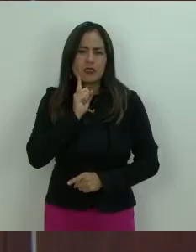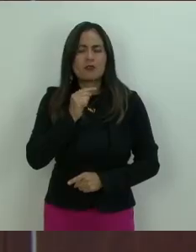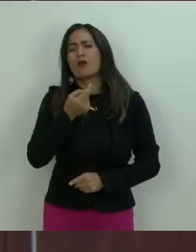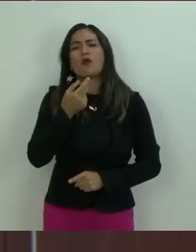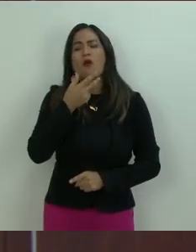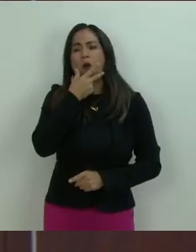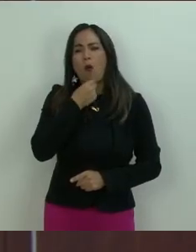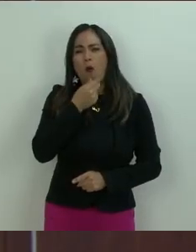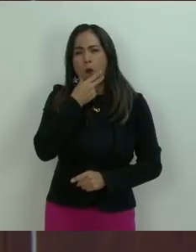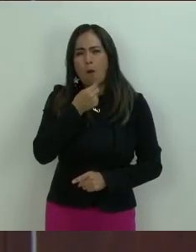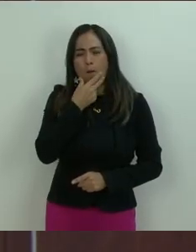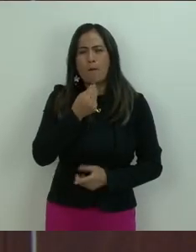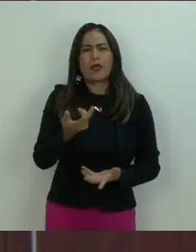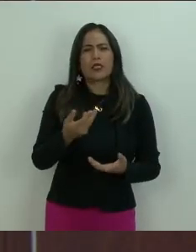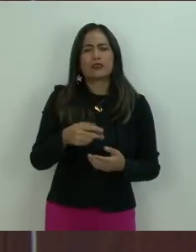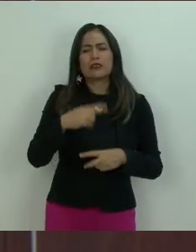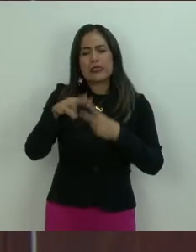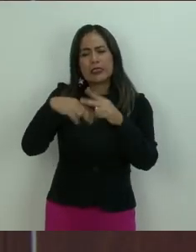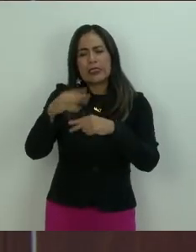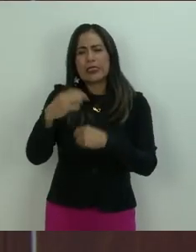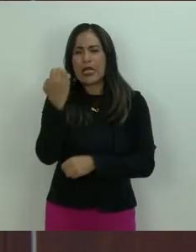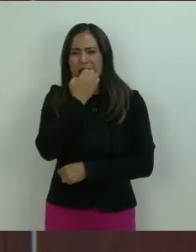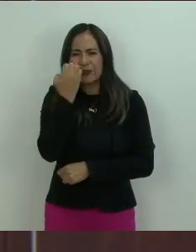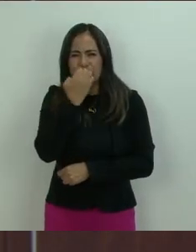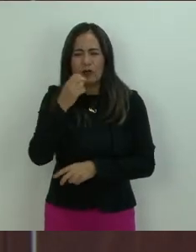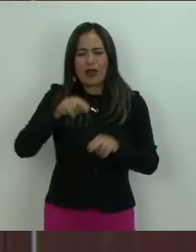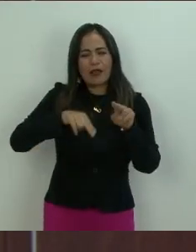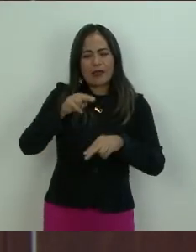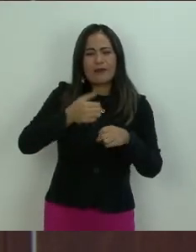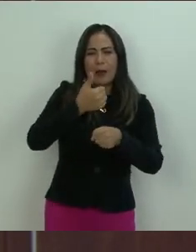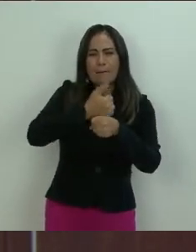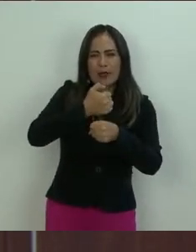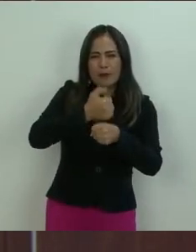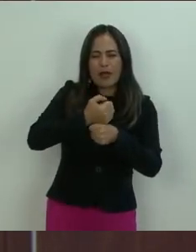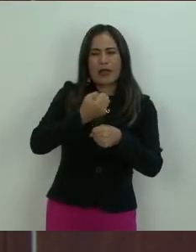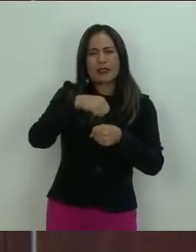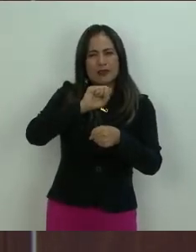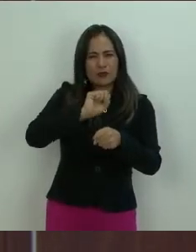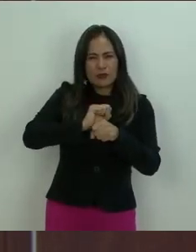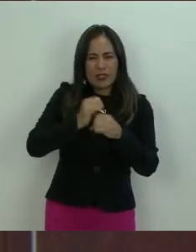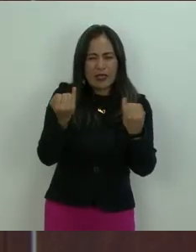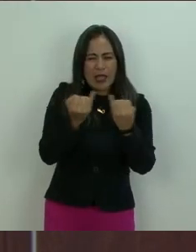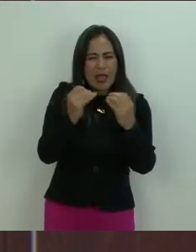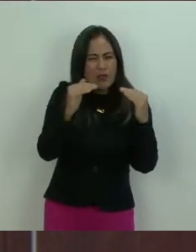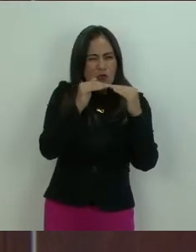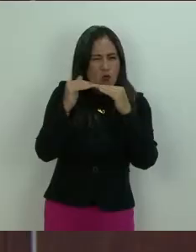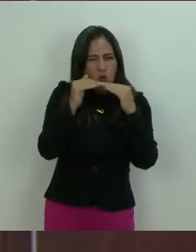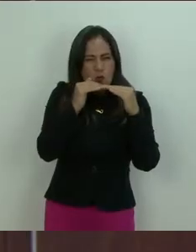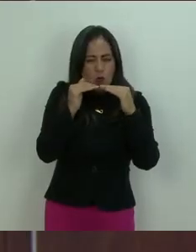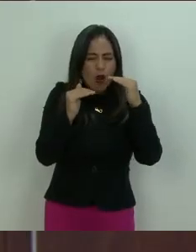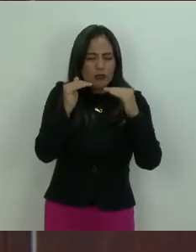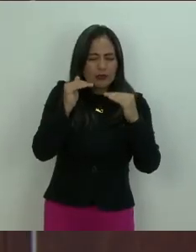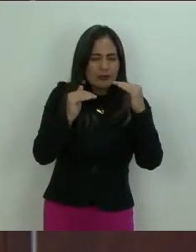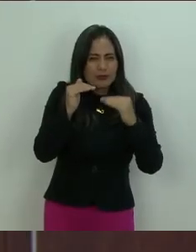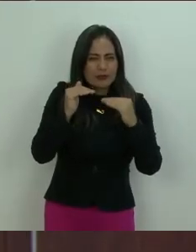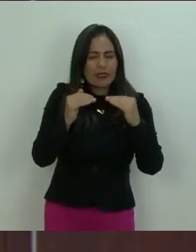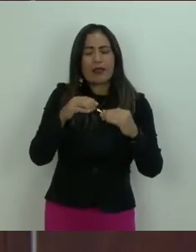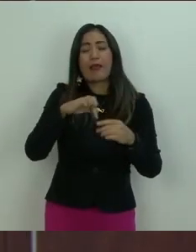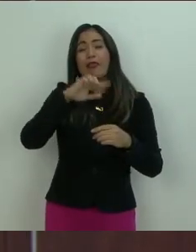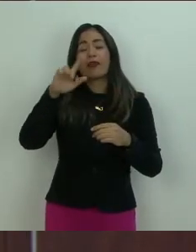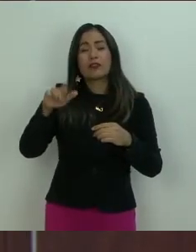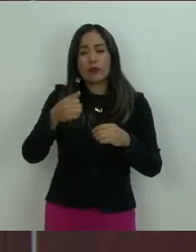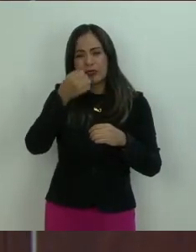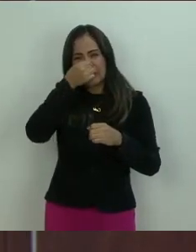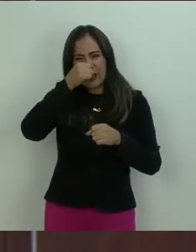al menos en los primeros niveles educativos casi van en número igual. Comienzan las primeras deserciones en